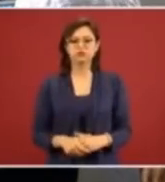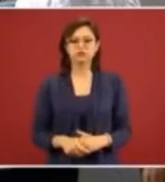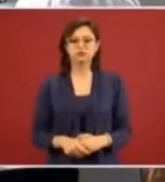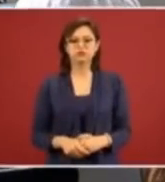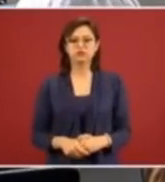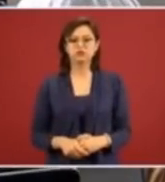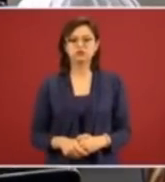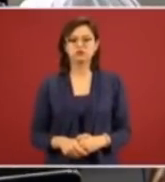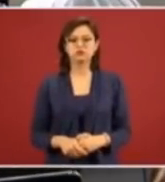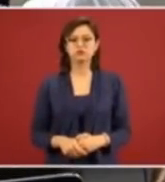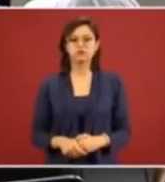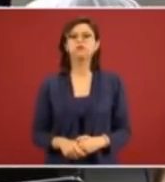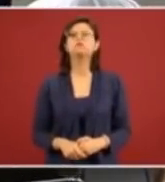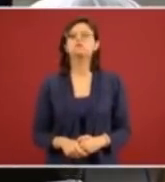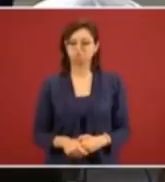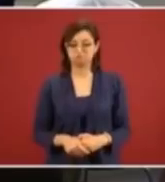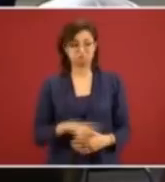Y sí celebro esa actitud,